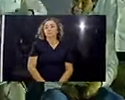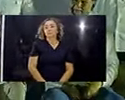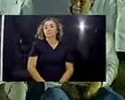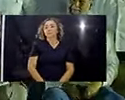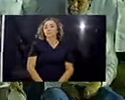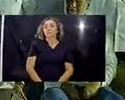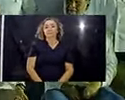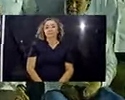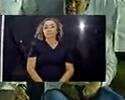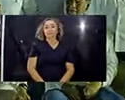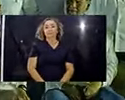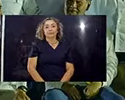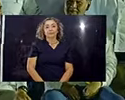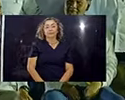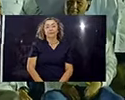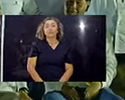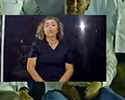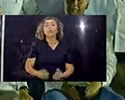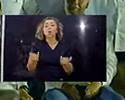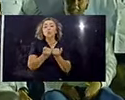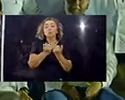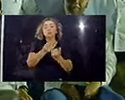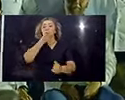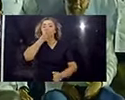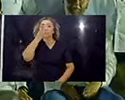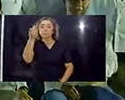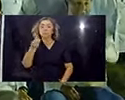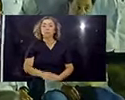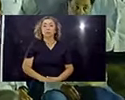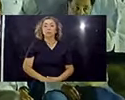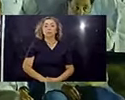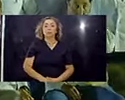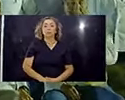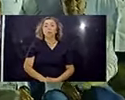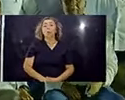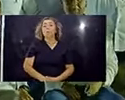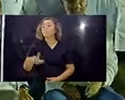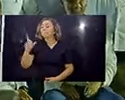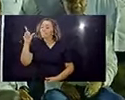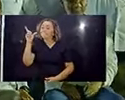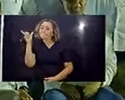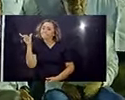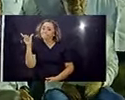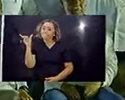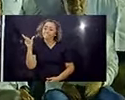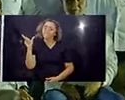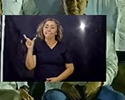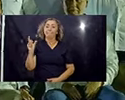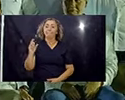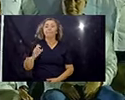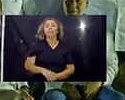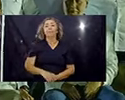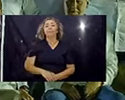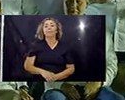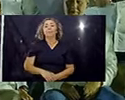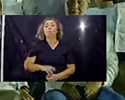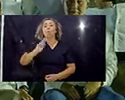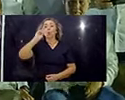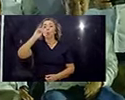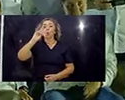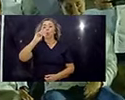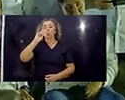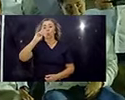aprobado Les propongo también una beca universal universal quiere